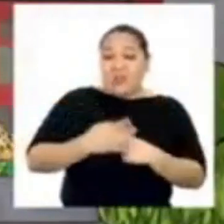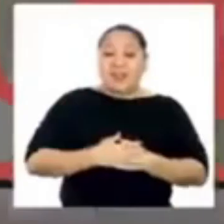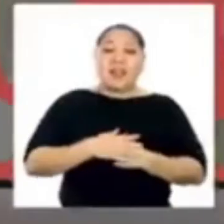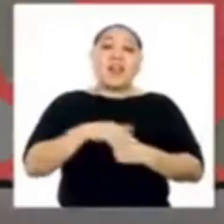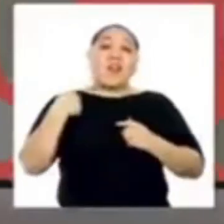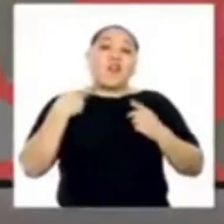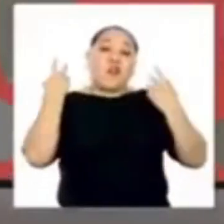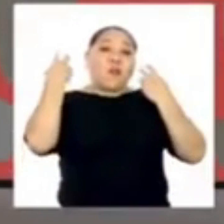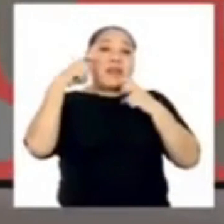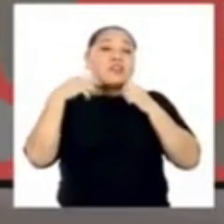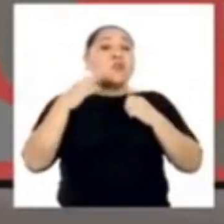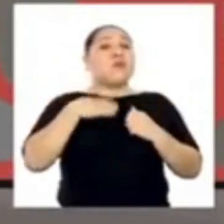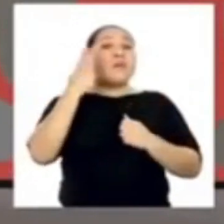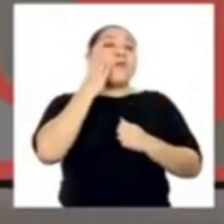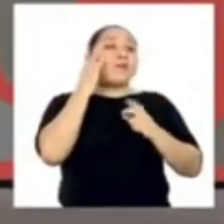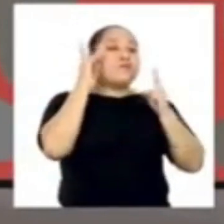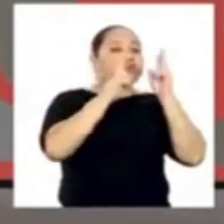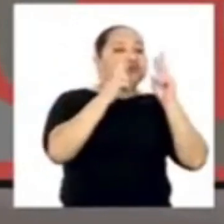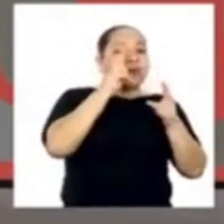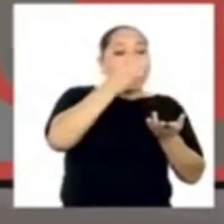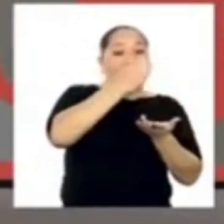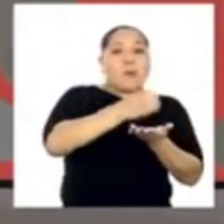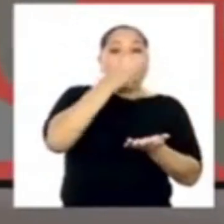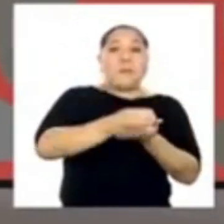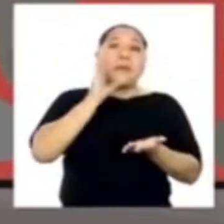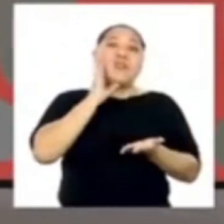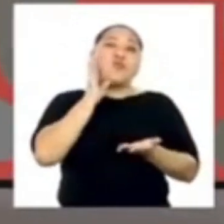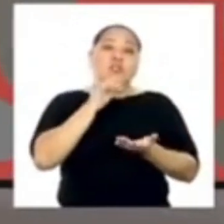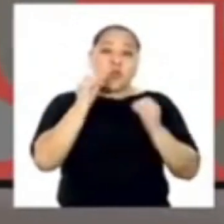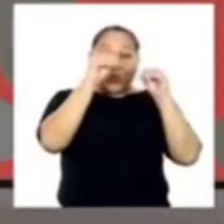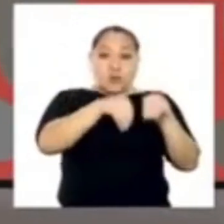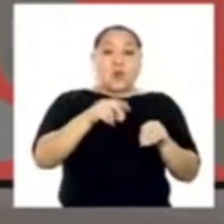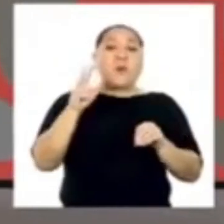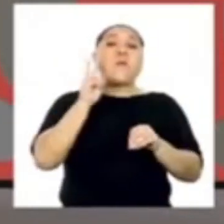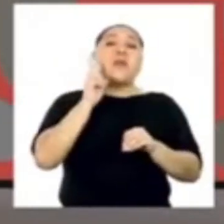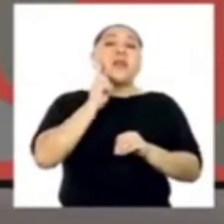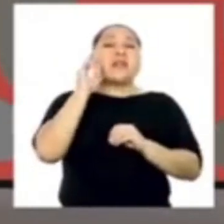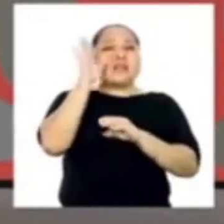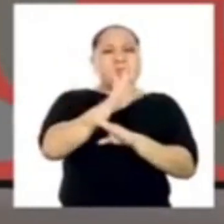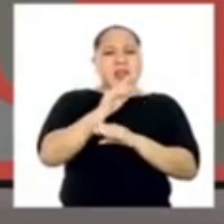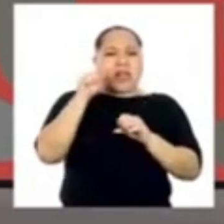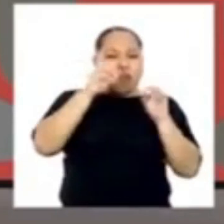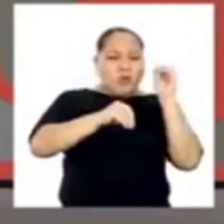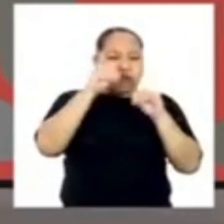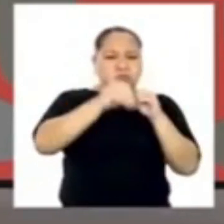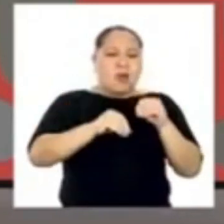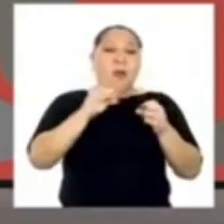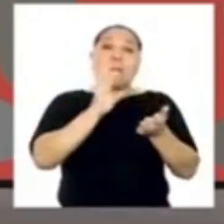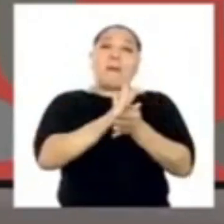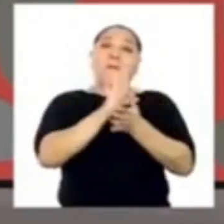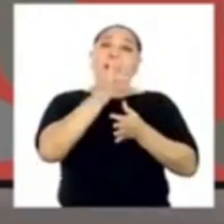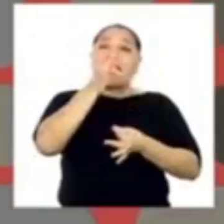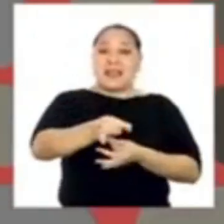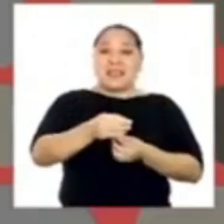Les cuento, salí con mi mamá a ver cómo está el basurero que pusimos el viernes en la calle. Y estaba lleno de papeles